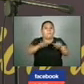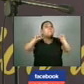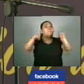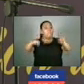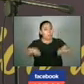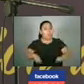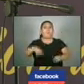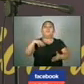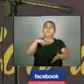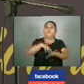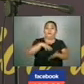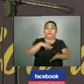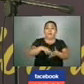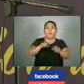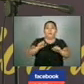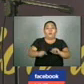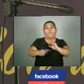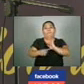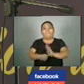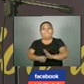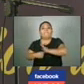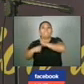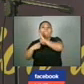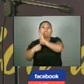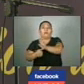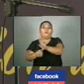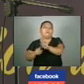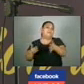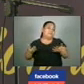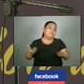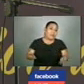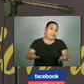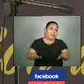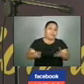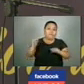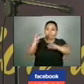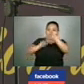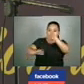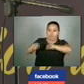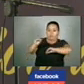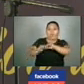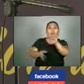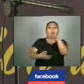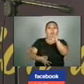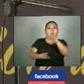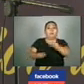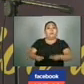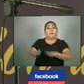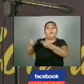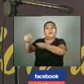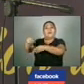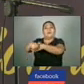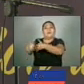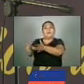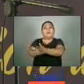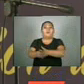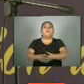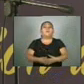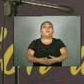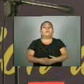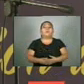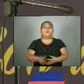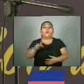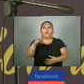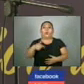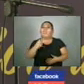la potestad de ir a presentar una iniciativa de ley a la Asamblea Legislativa. Que hoy